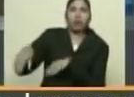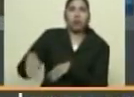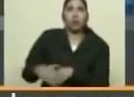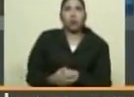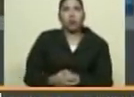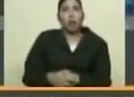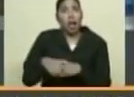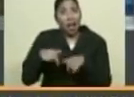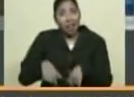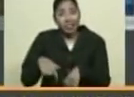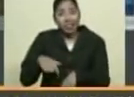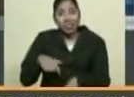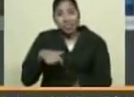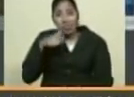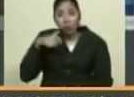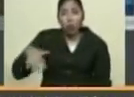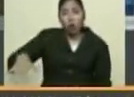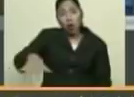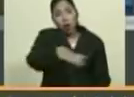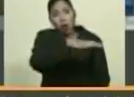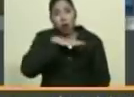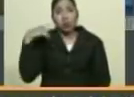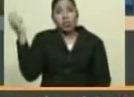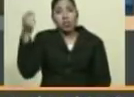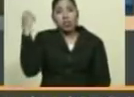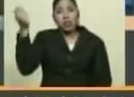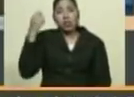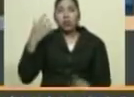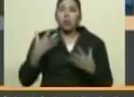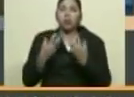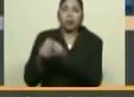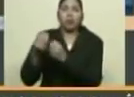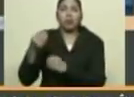Y se vino para acá y aquí estuvo 3 años.